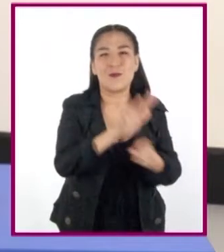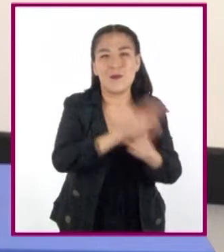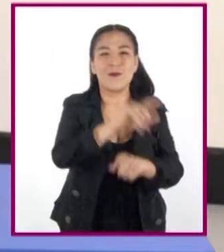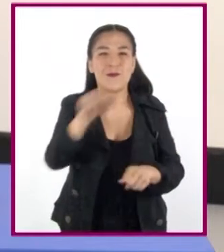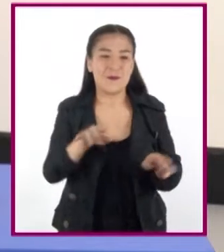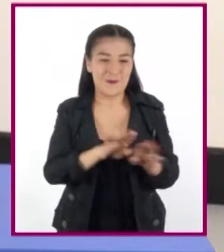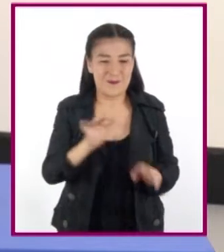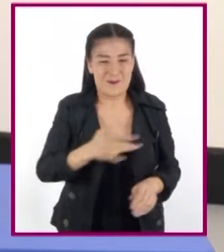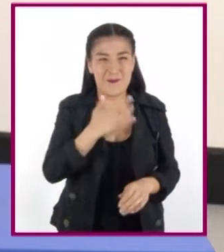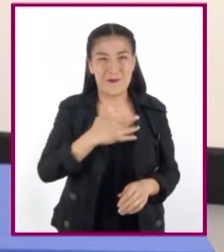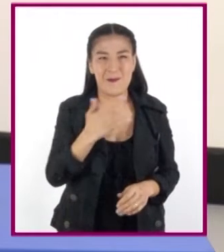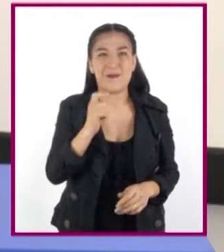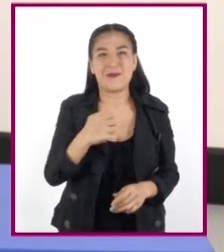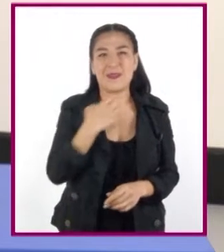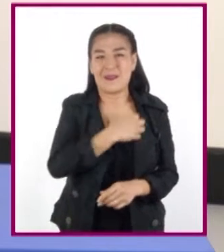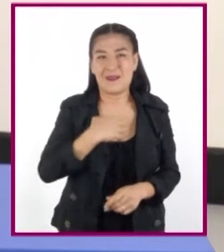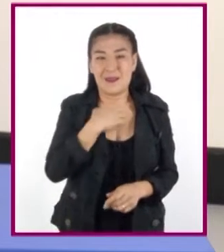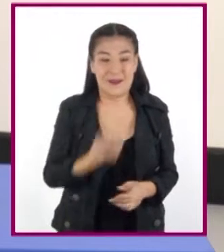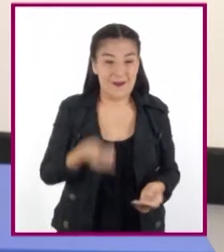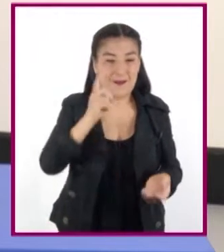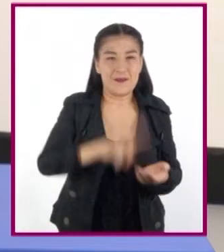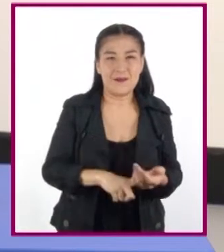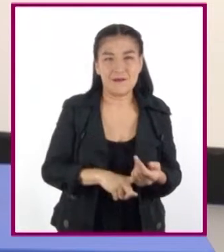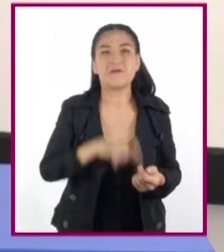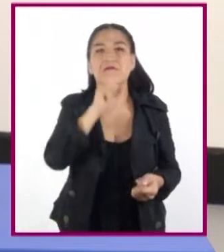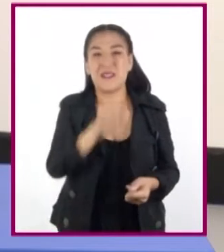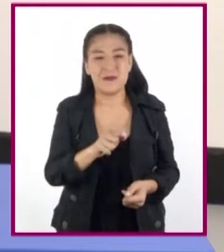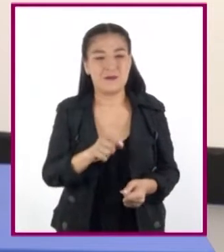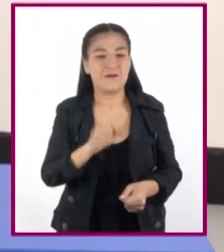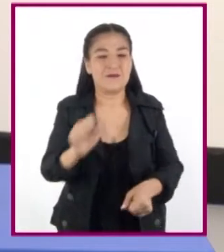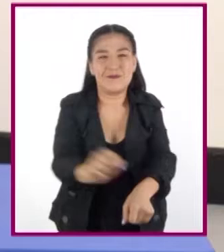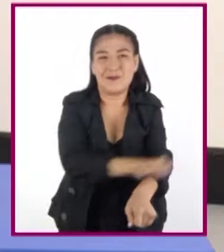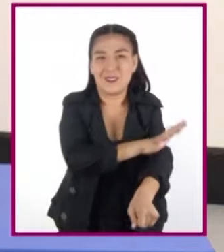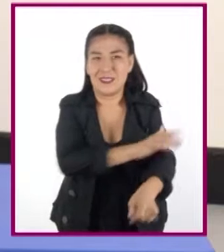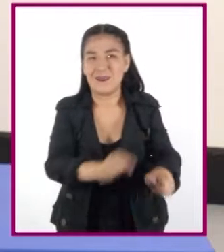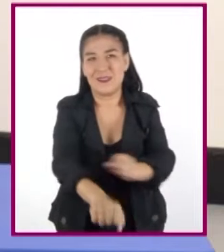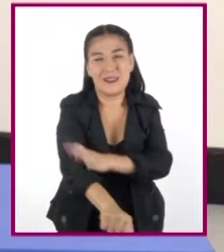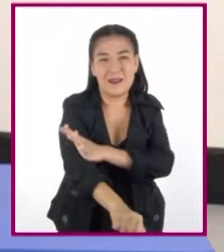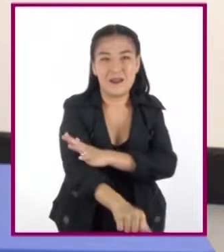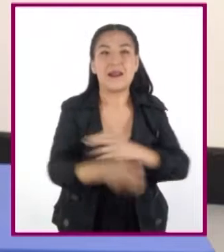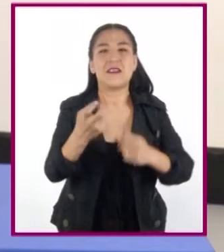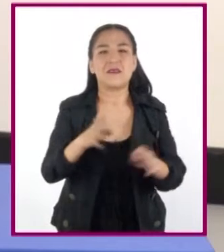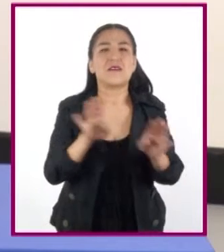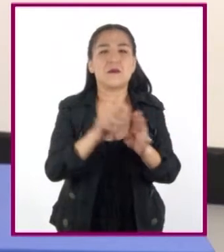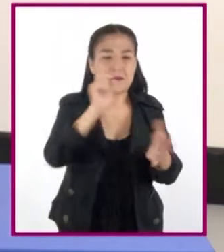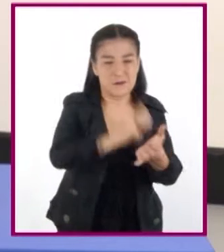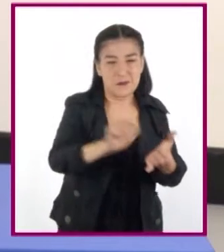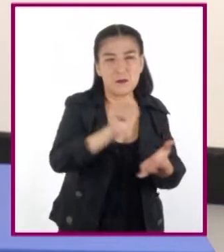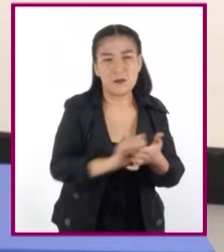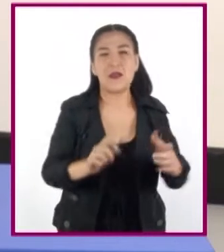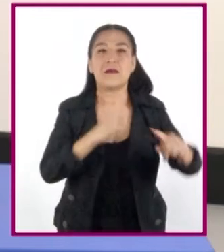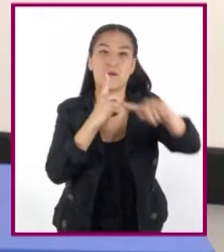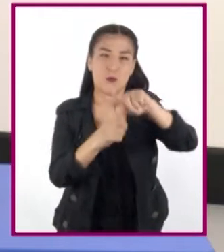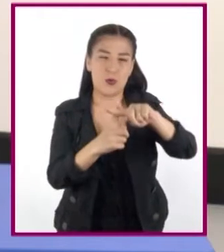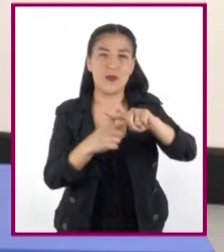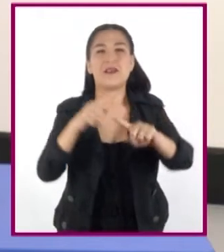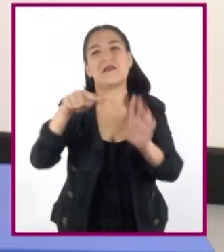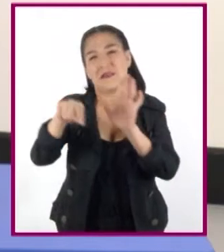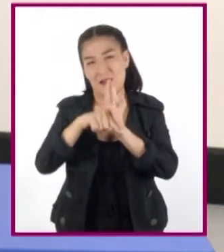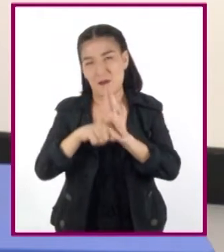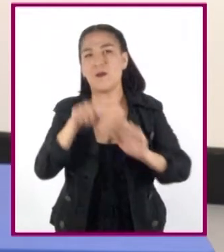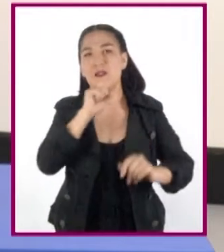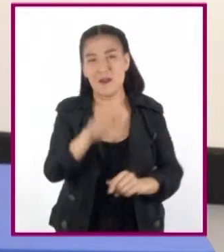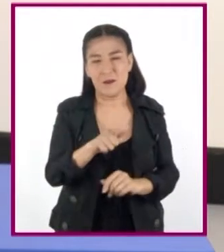de emoción junto con sensación. En aquellos escritos se clasifican en positivos y negativos. Sin